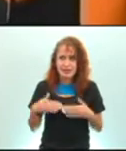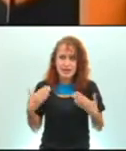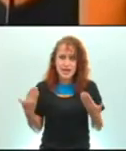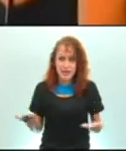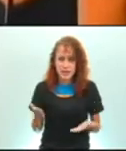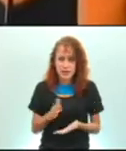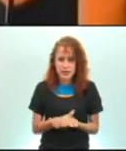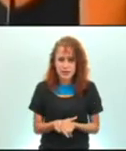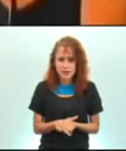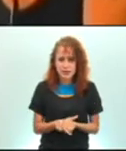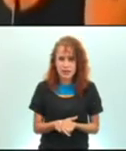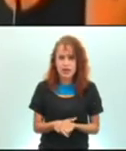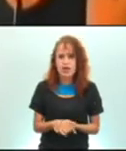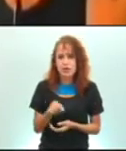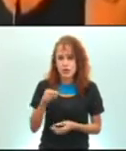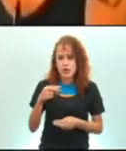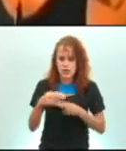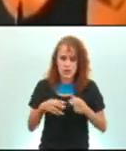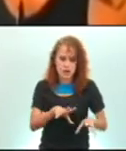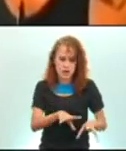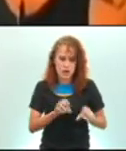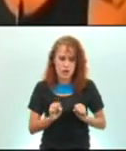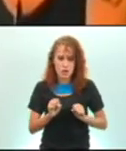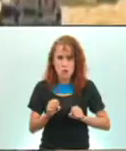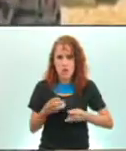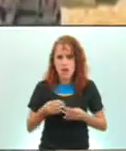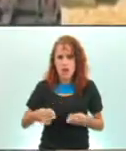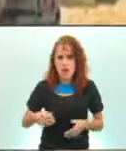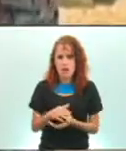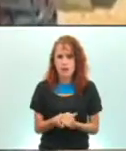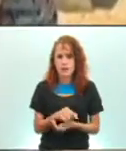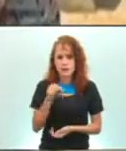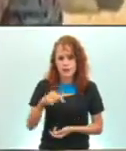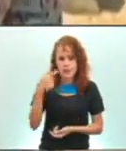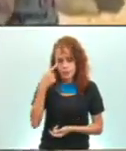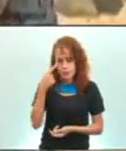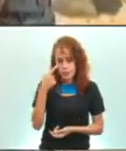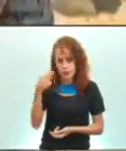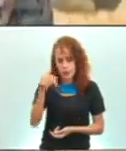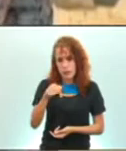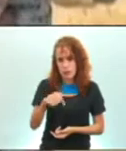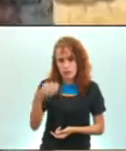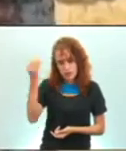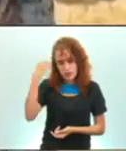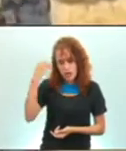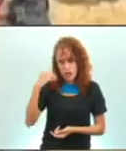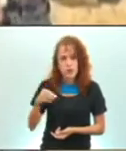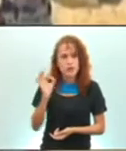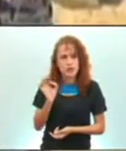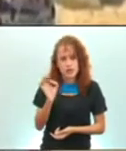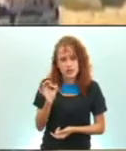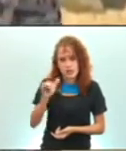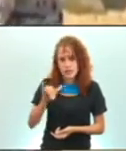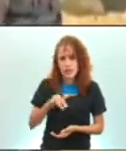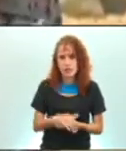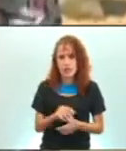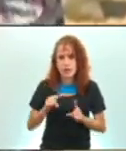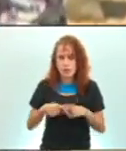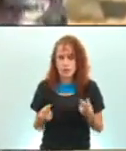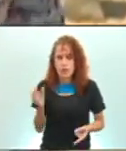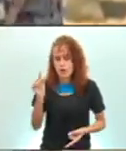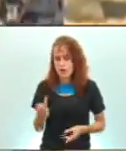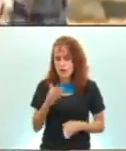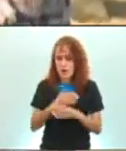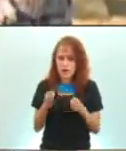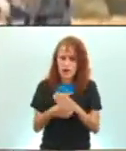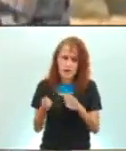consecuencias ambientales de sus actos. Y esto que vimos hoy, sabemos que ocurre aquí a diario, porque la gente está